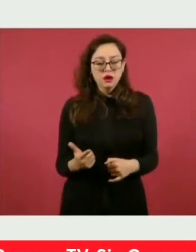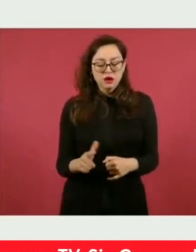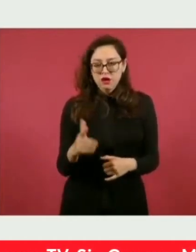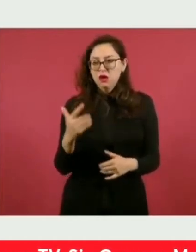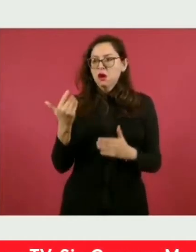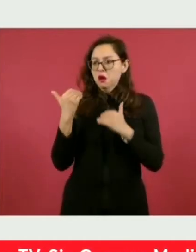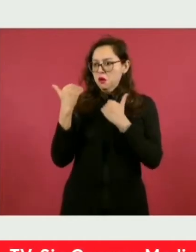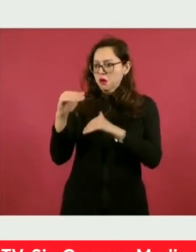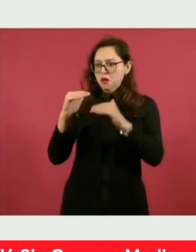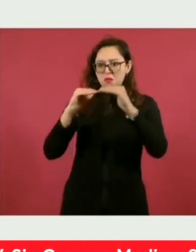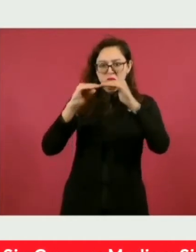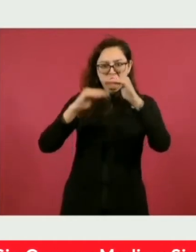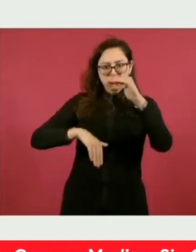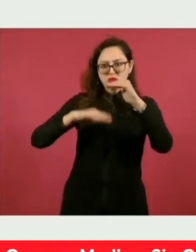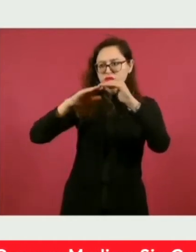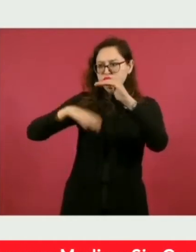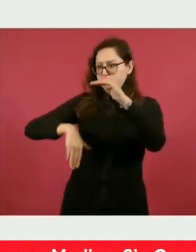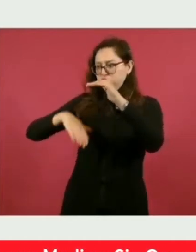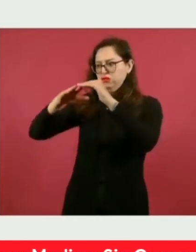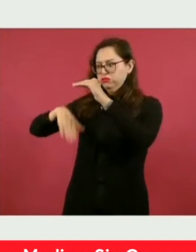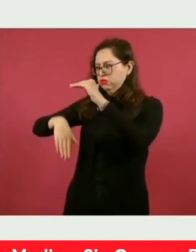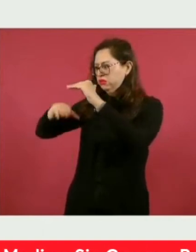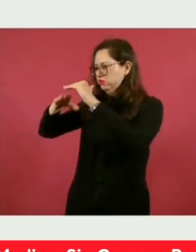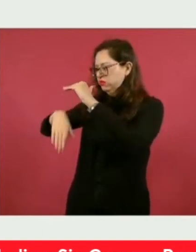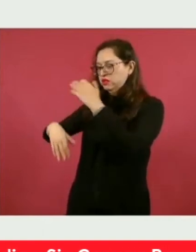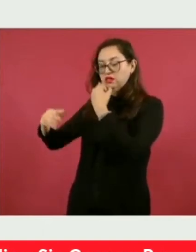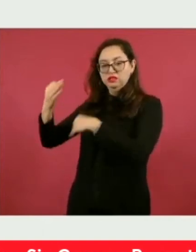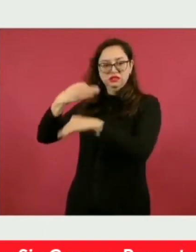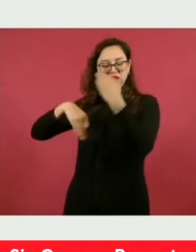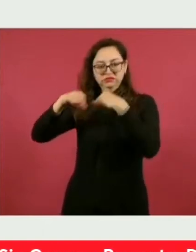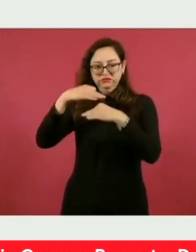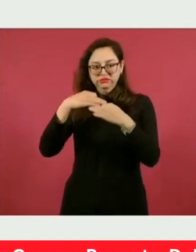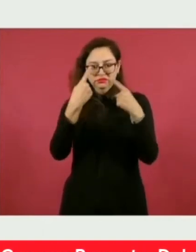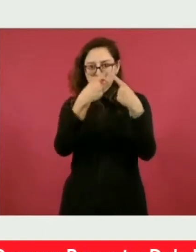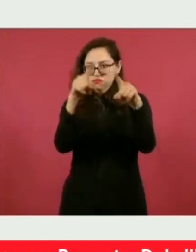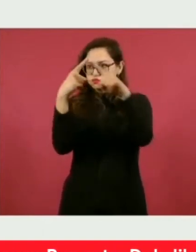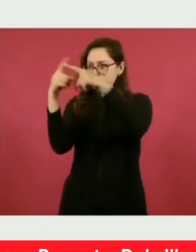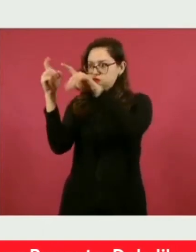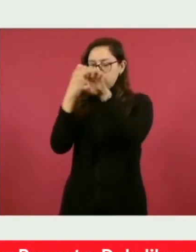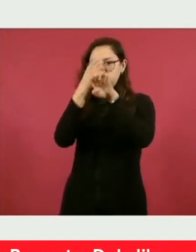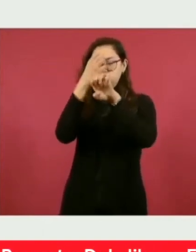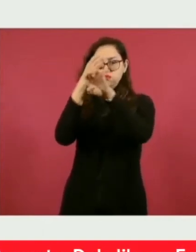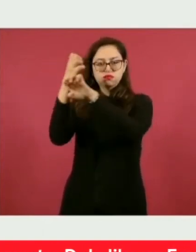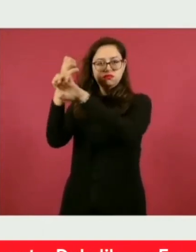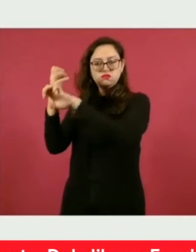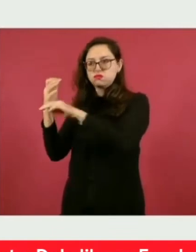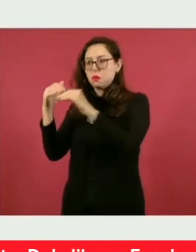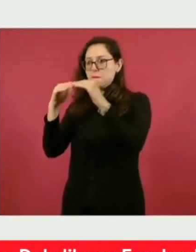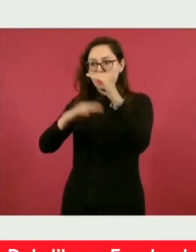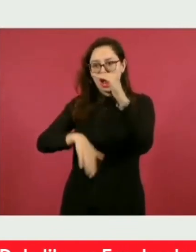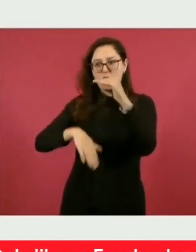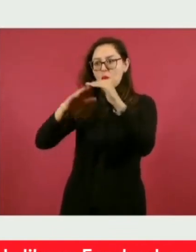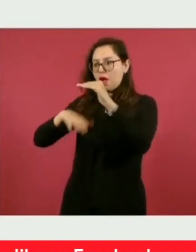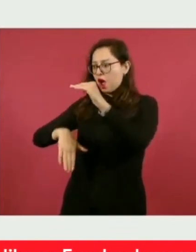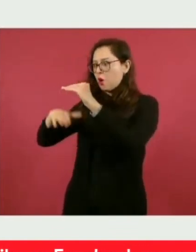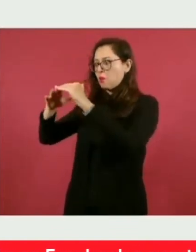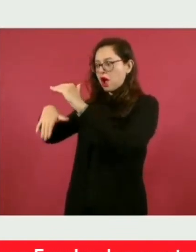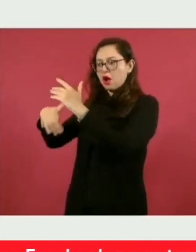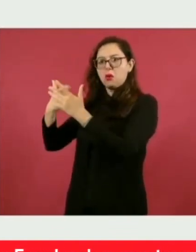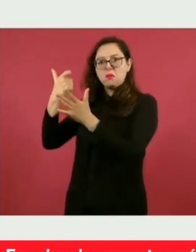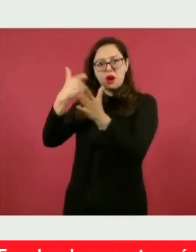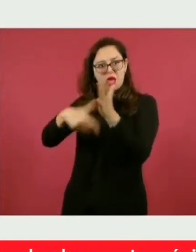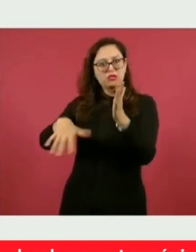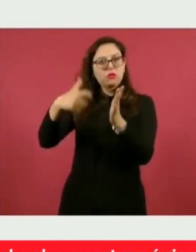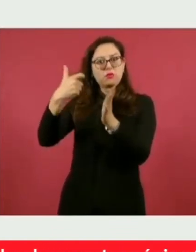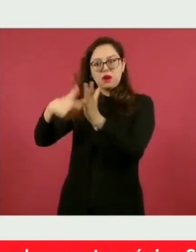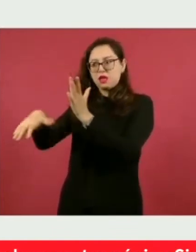debajo del máximo, y otros casos también en San Luis, Coahuila, Campeche, Tamaulipas y Aguascalientes. Entre el